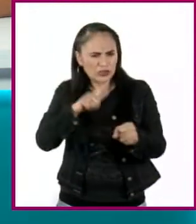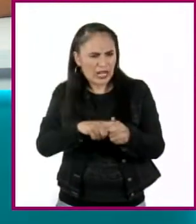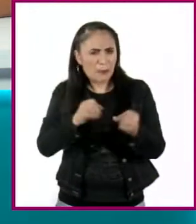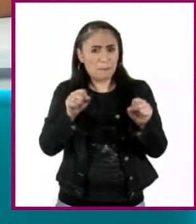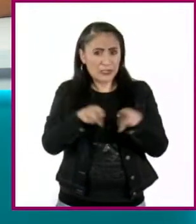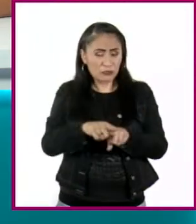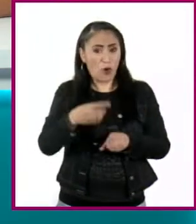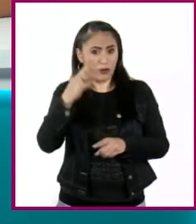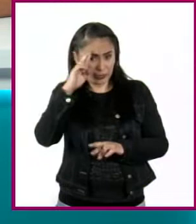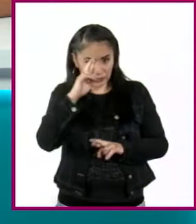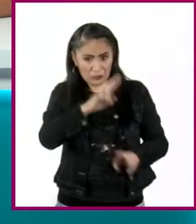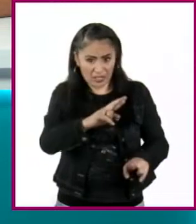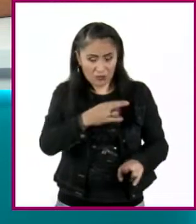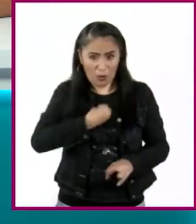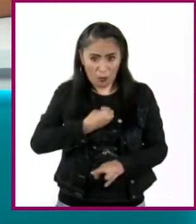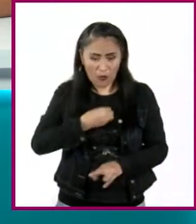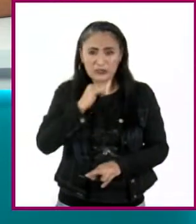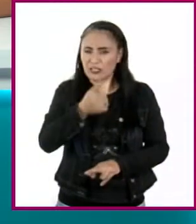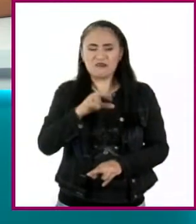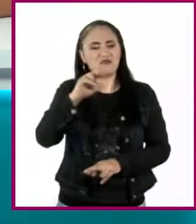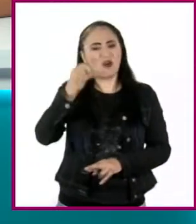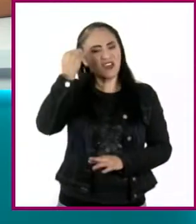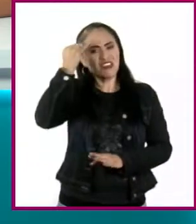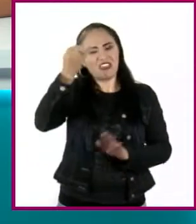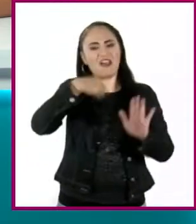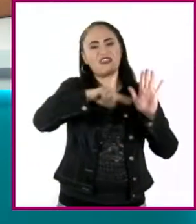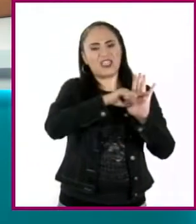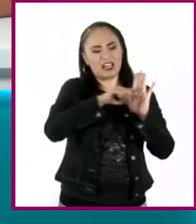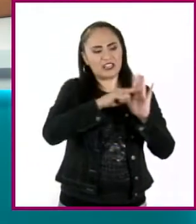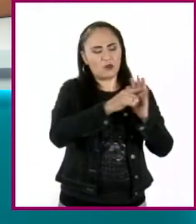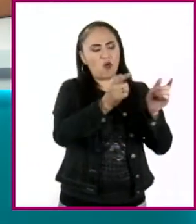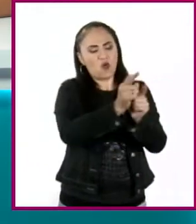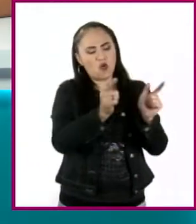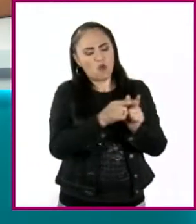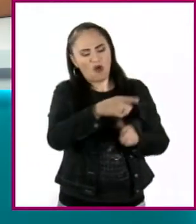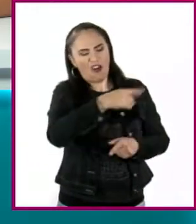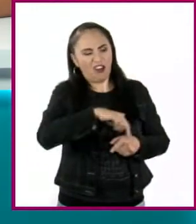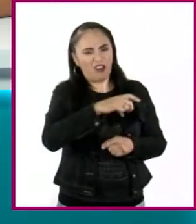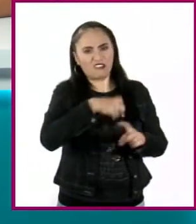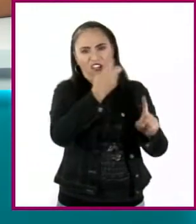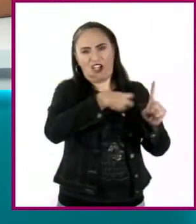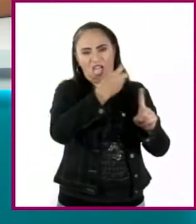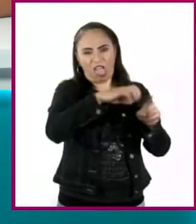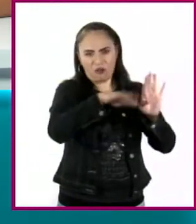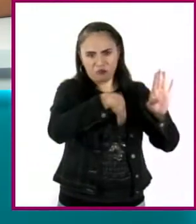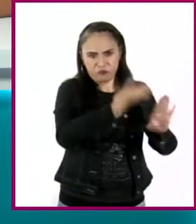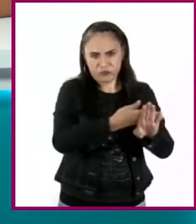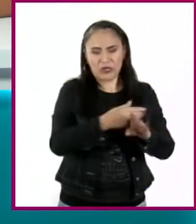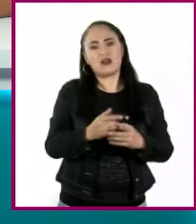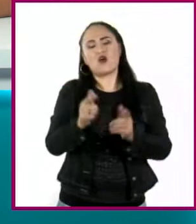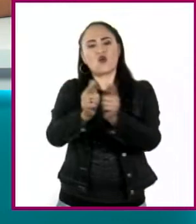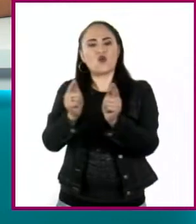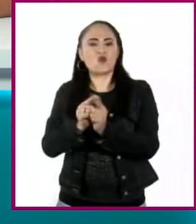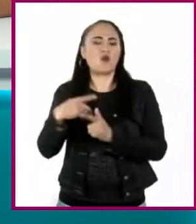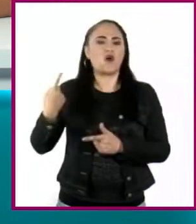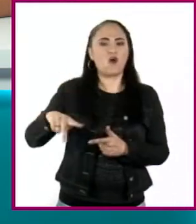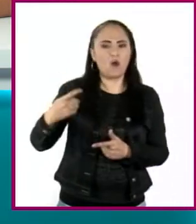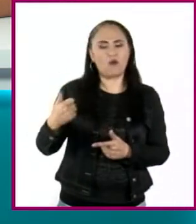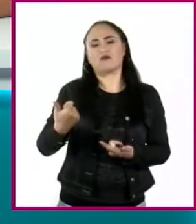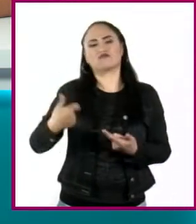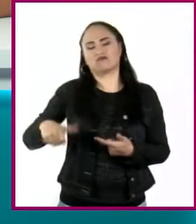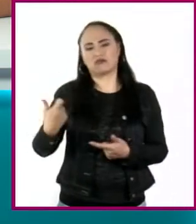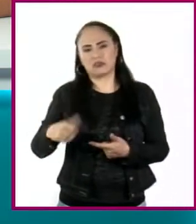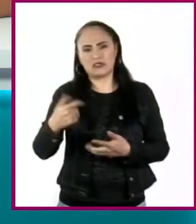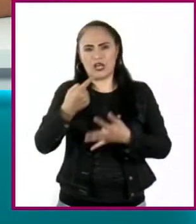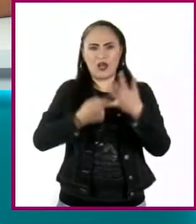a veces originada por prejuicios sociales contra determinados grupos de personas, en función de clase, origen étnico, preferencia de género